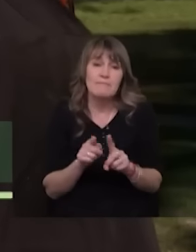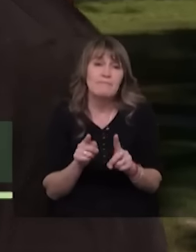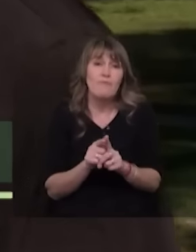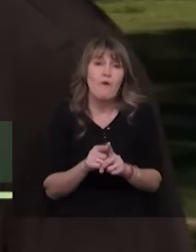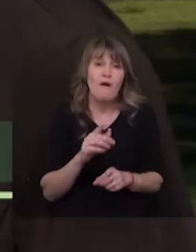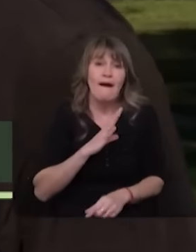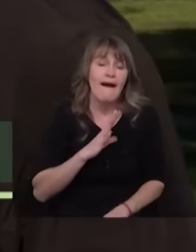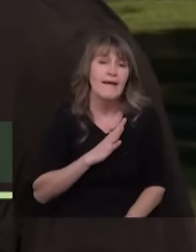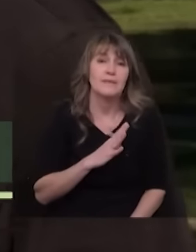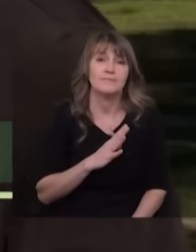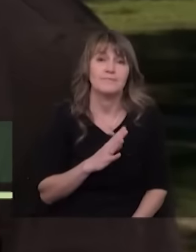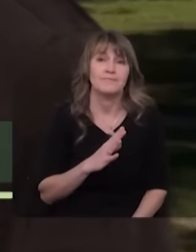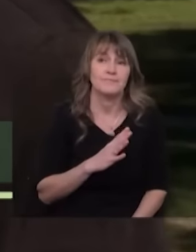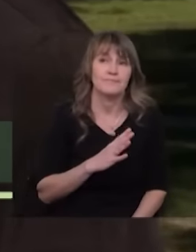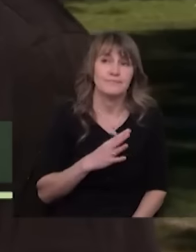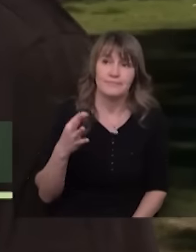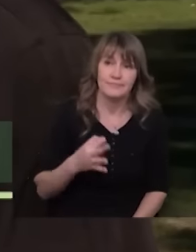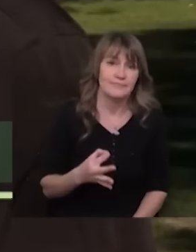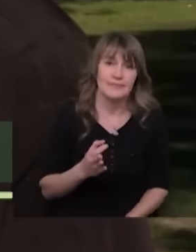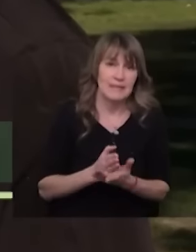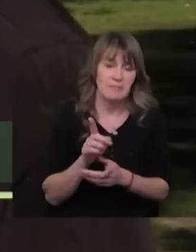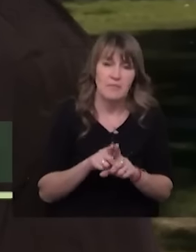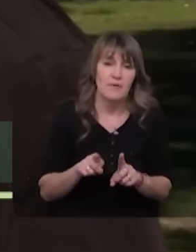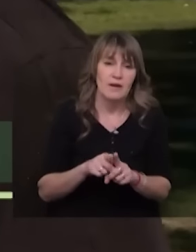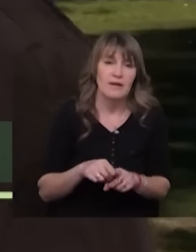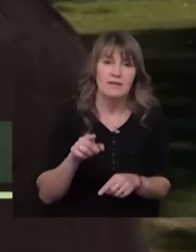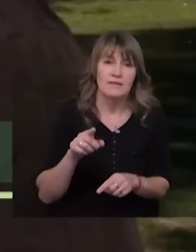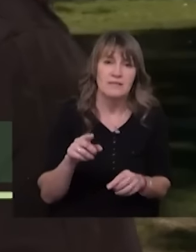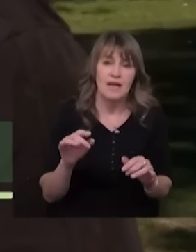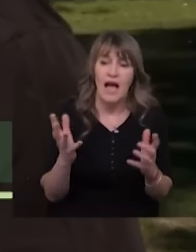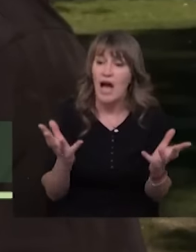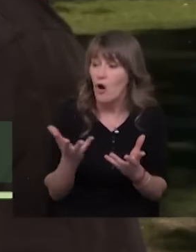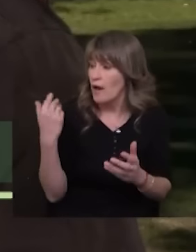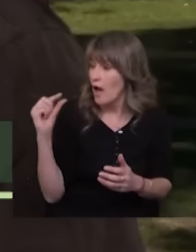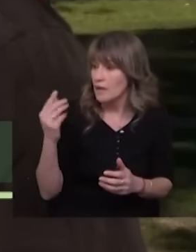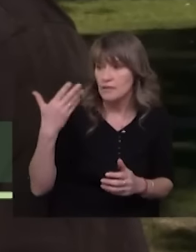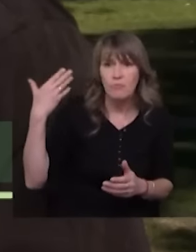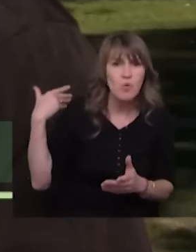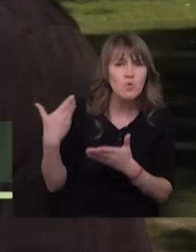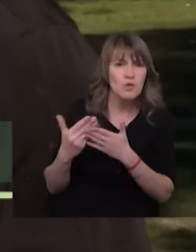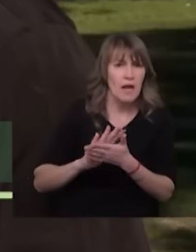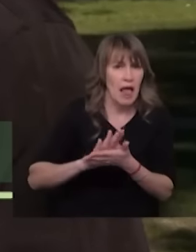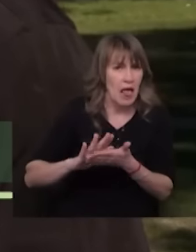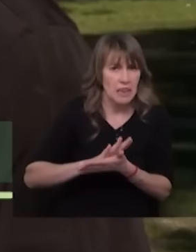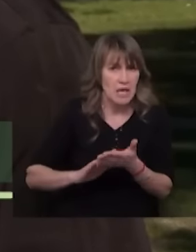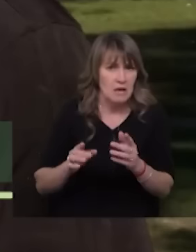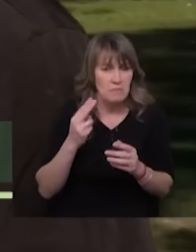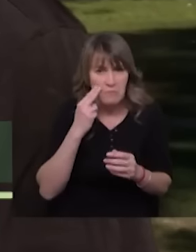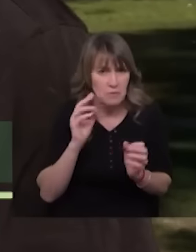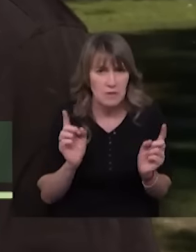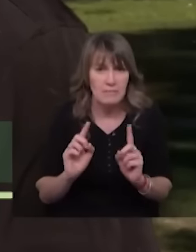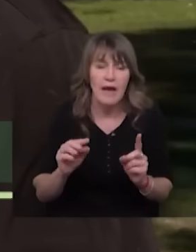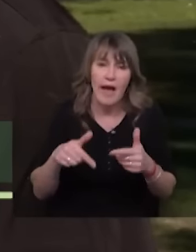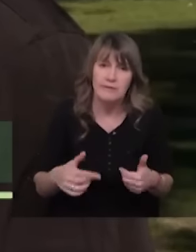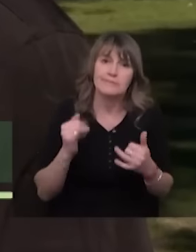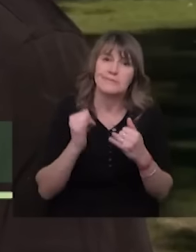hecho por Suerte este ya no estaba pasando estas cosas de bueno de que cuando hay un hecho